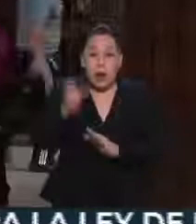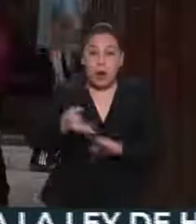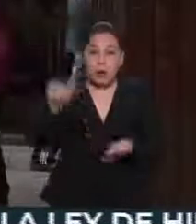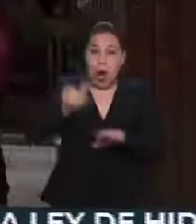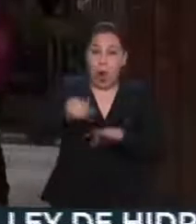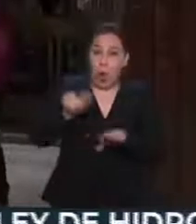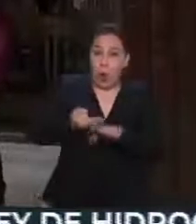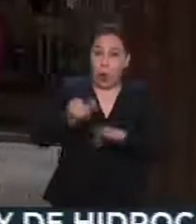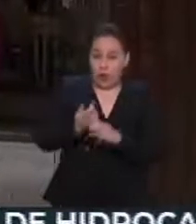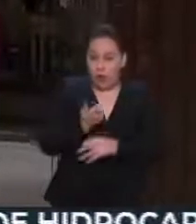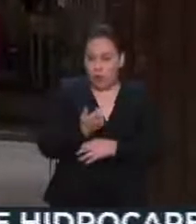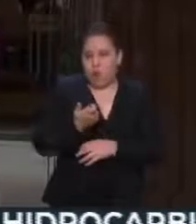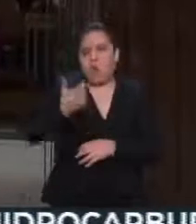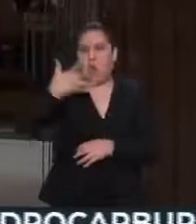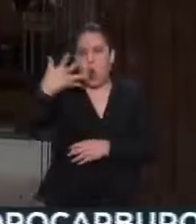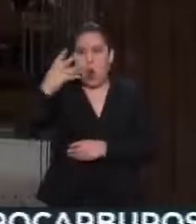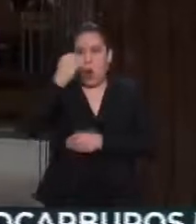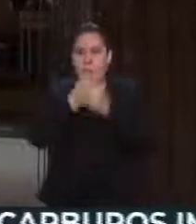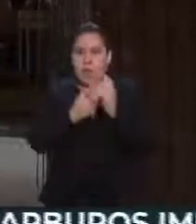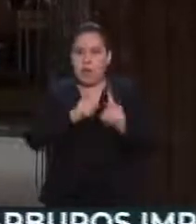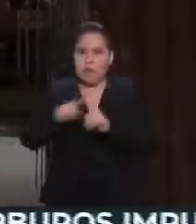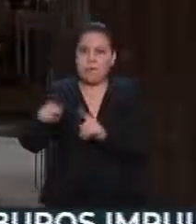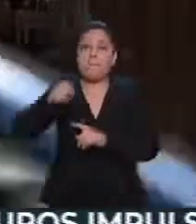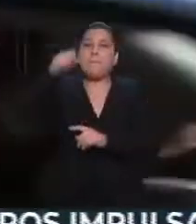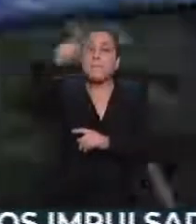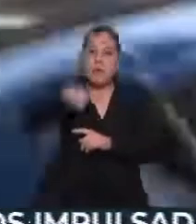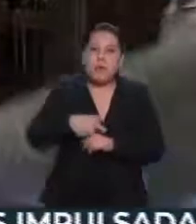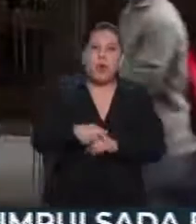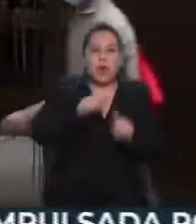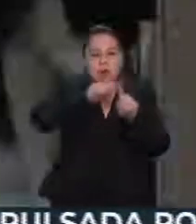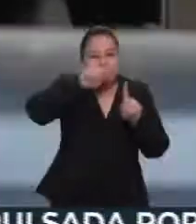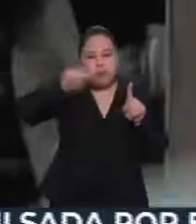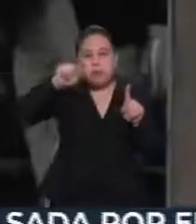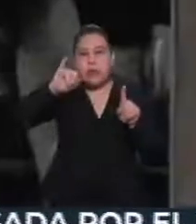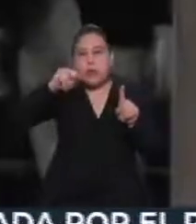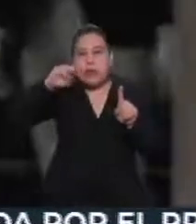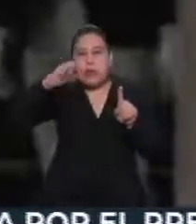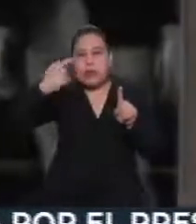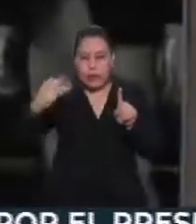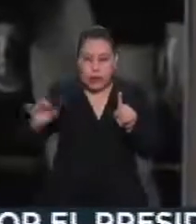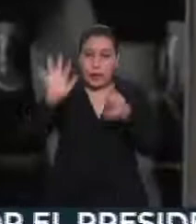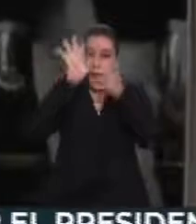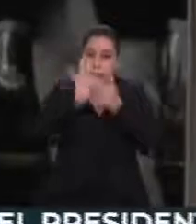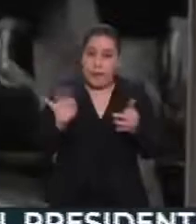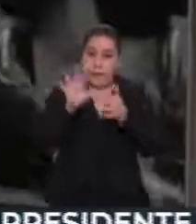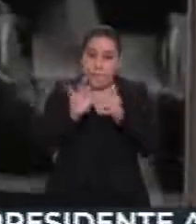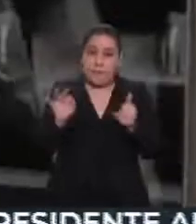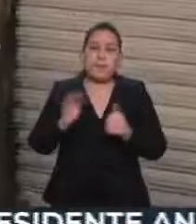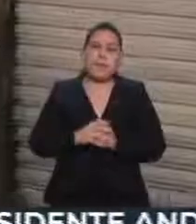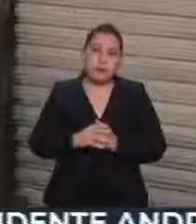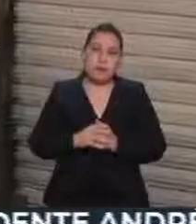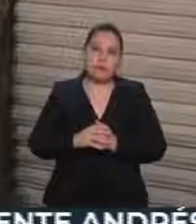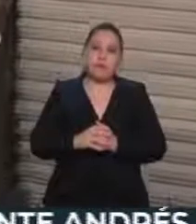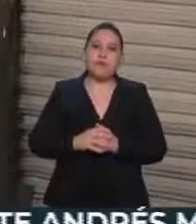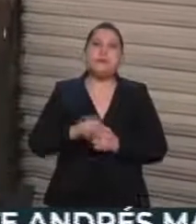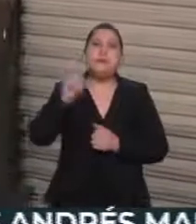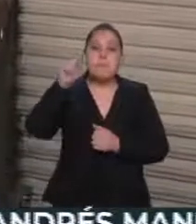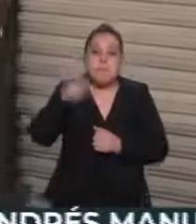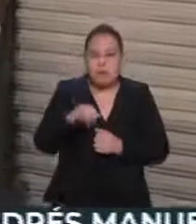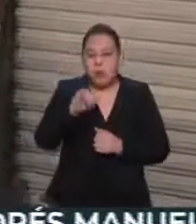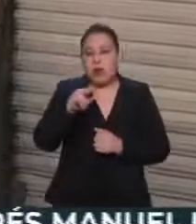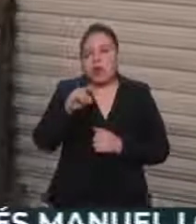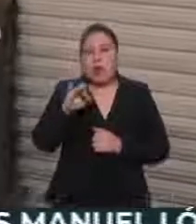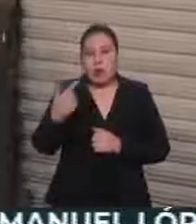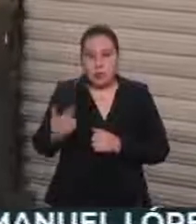abril registró de acuerdo con el INEGI, su mayor nivel desde 2017 para el mismo mes. Y también de acuerdo con el INEGI, los precios